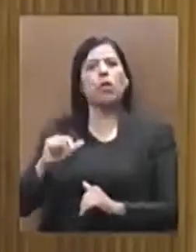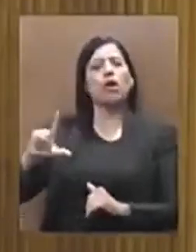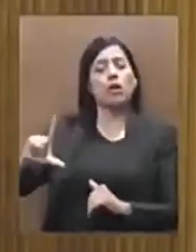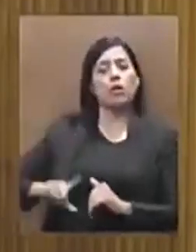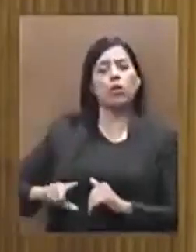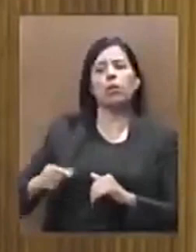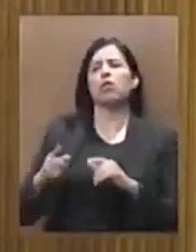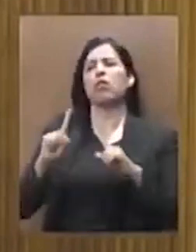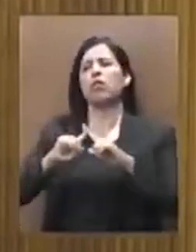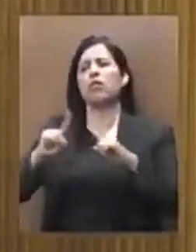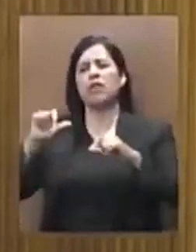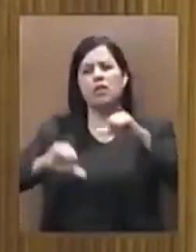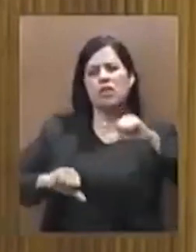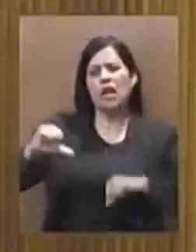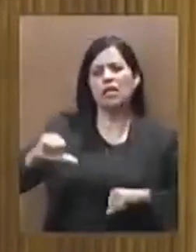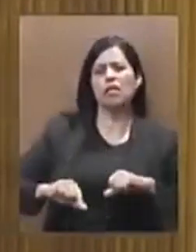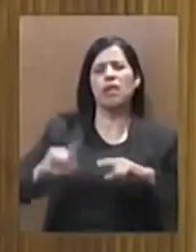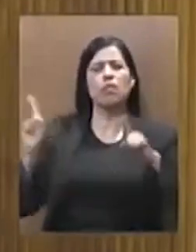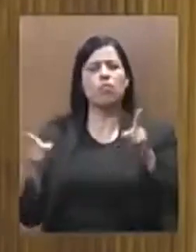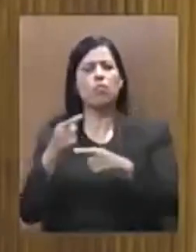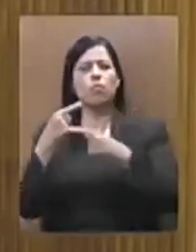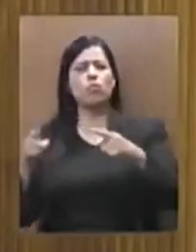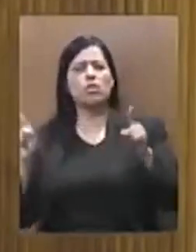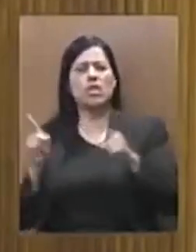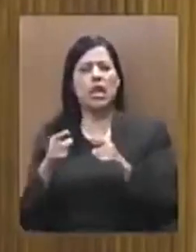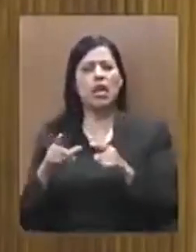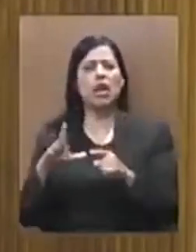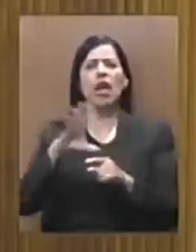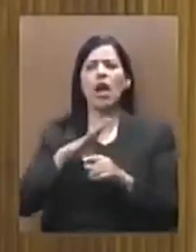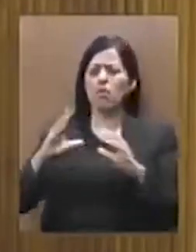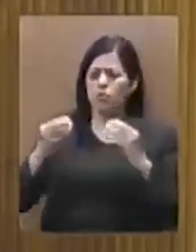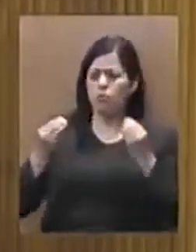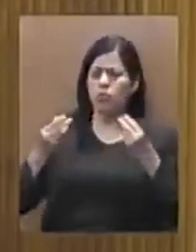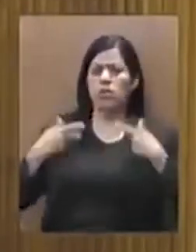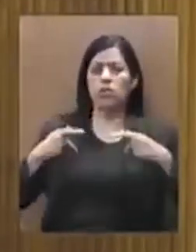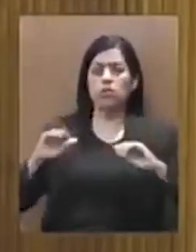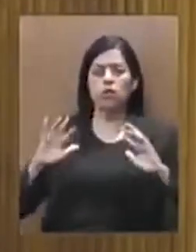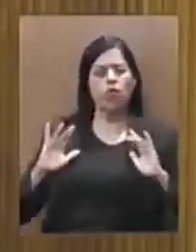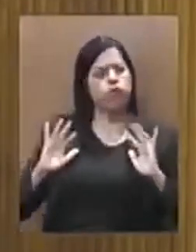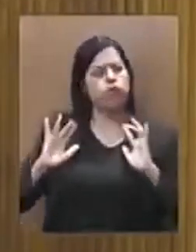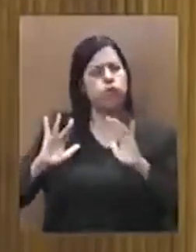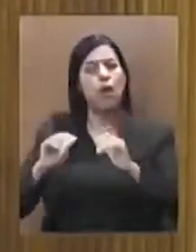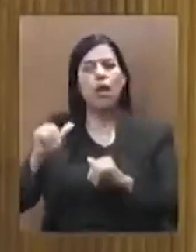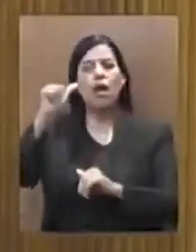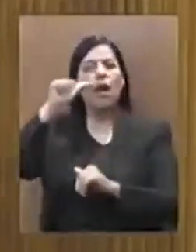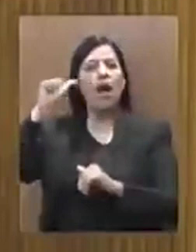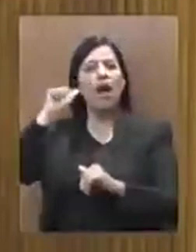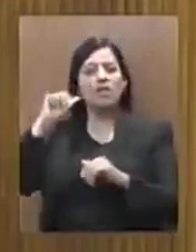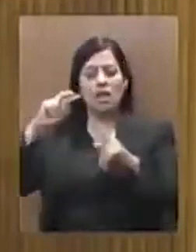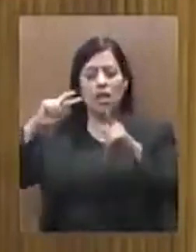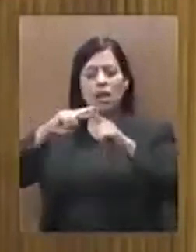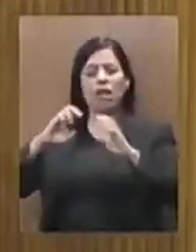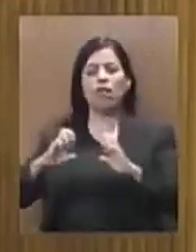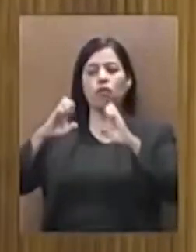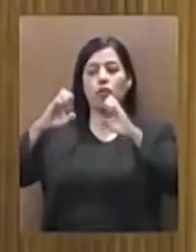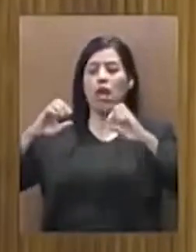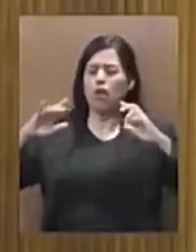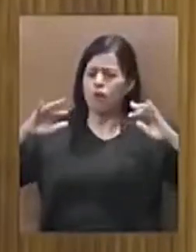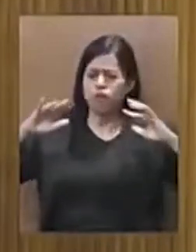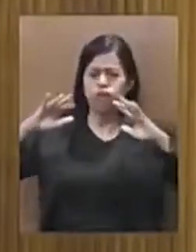cabo una serie de eventos culturales musicales que ha contado con una gran afluencia el día de ayer simplemente la Macroplaza Lucía